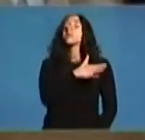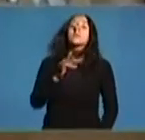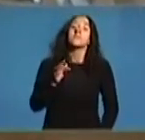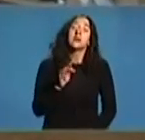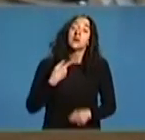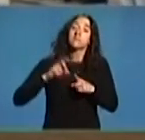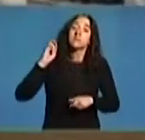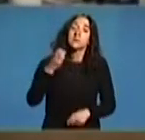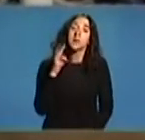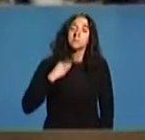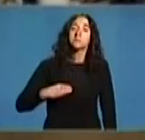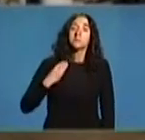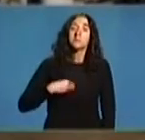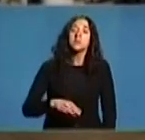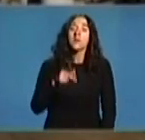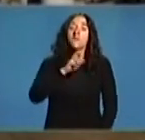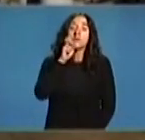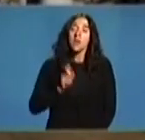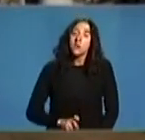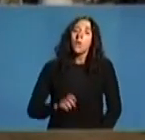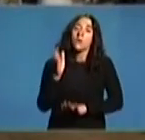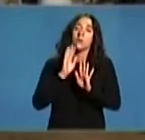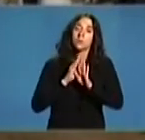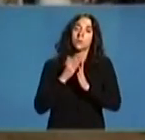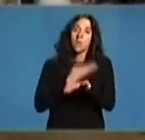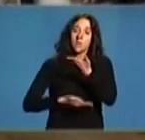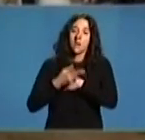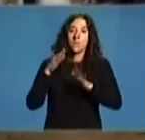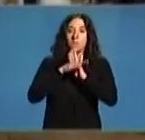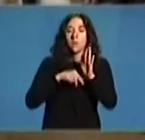Fundación 11 tamén colaborará no Lugo 10 cun cupón adicado á muralla.